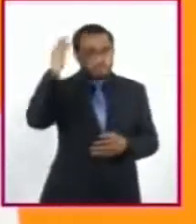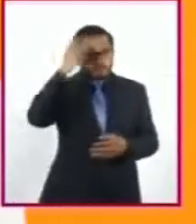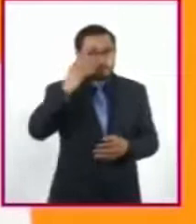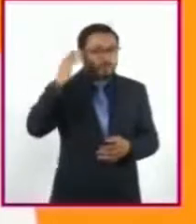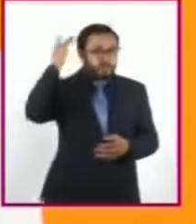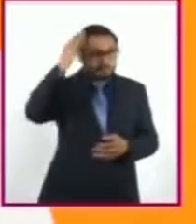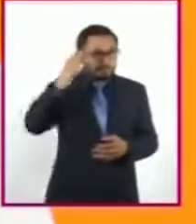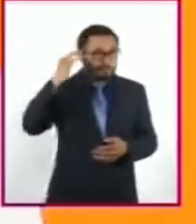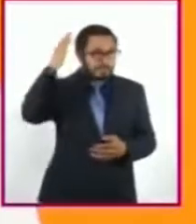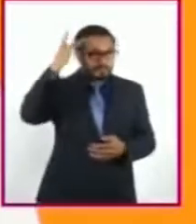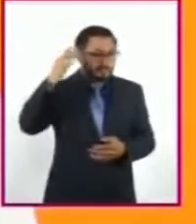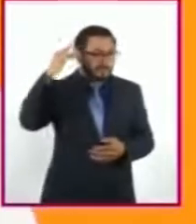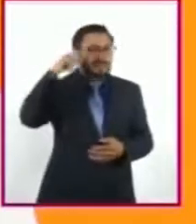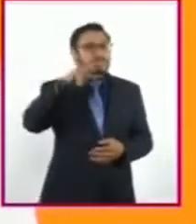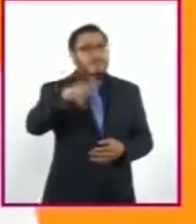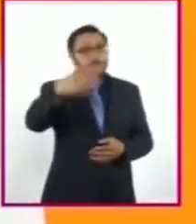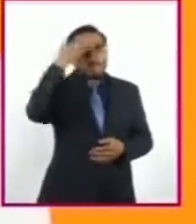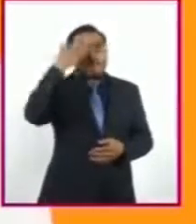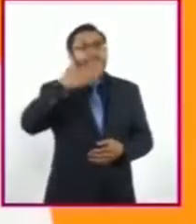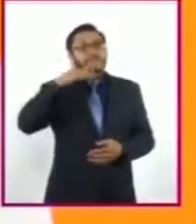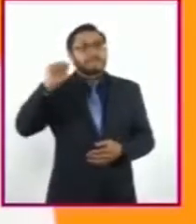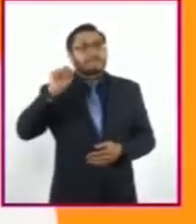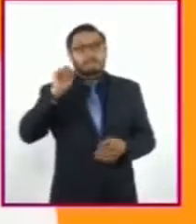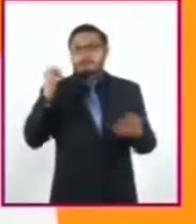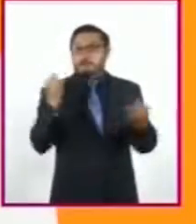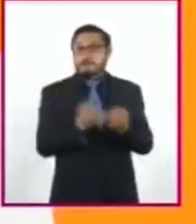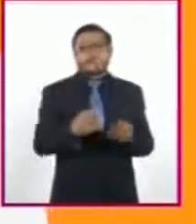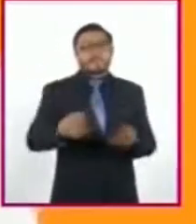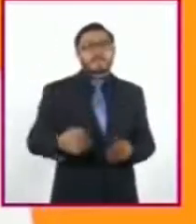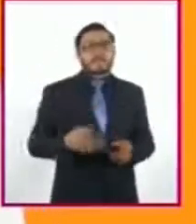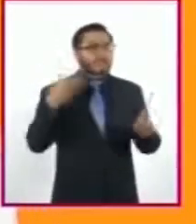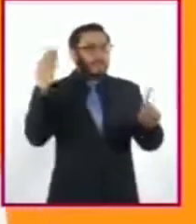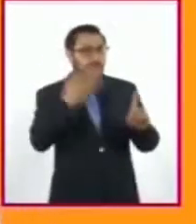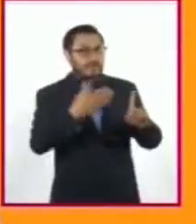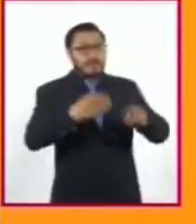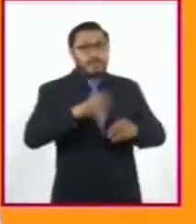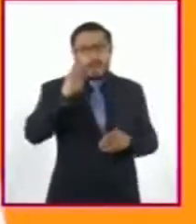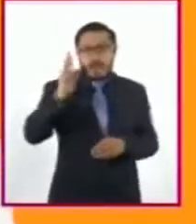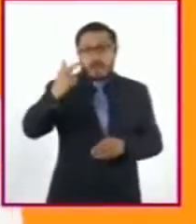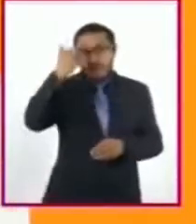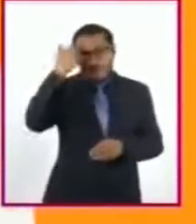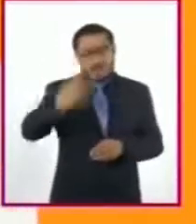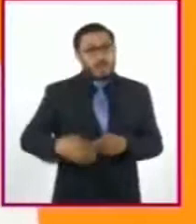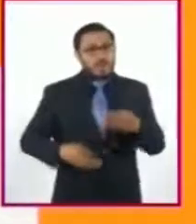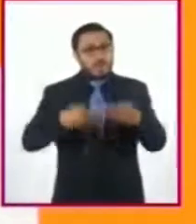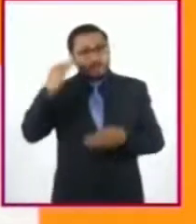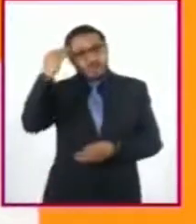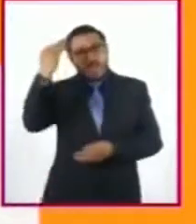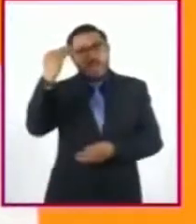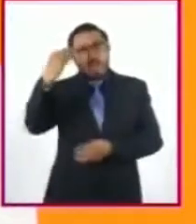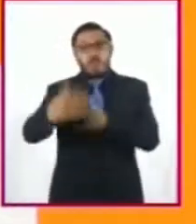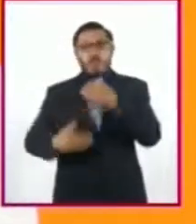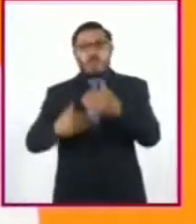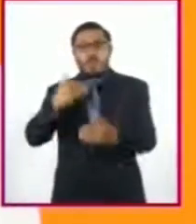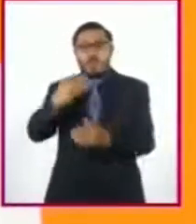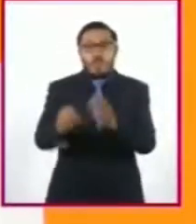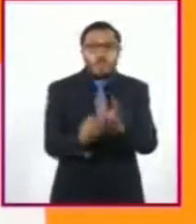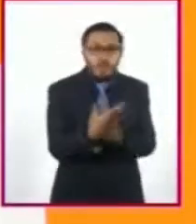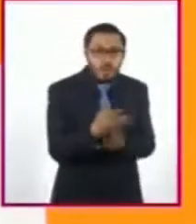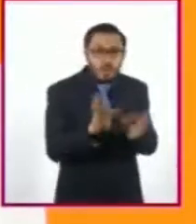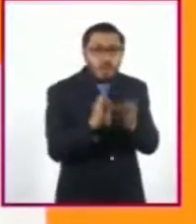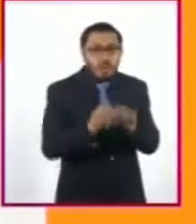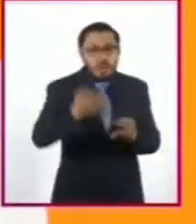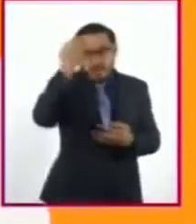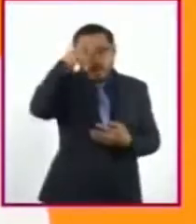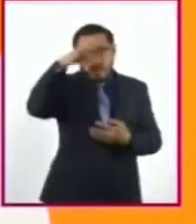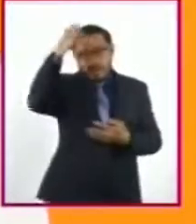de sus capacidades y aspiraciones. Recuerden que con el tiempo y las nuevas experiencias que